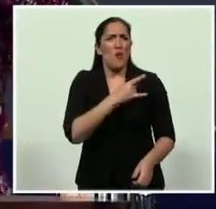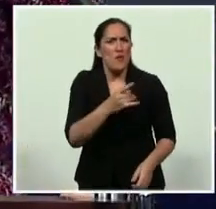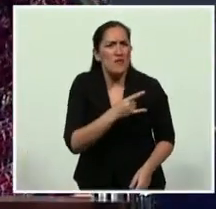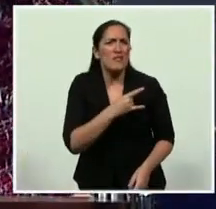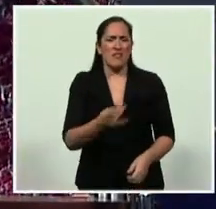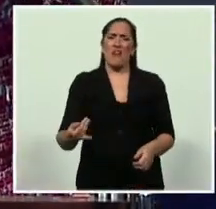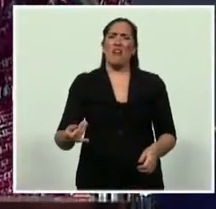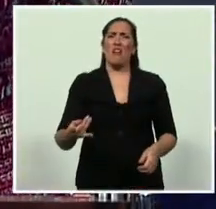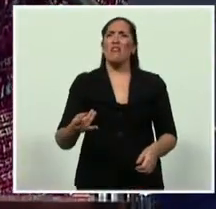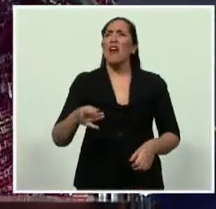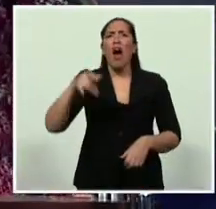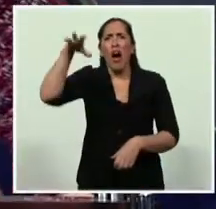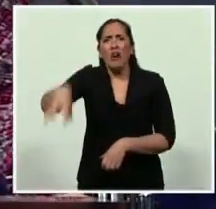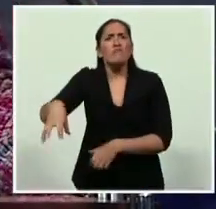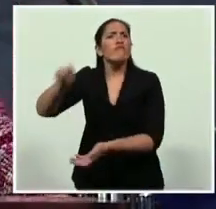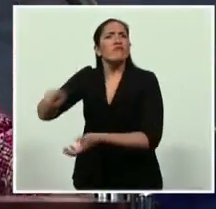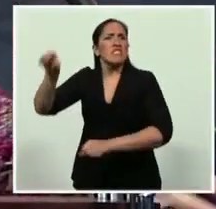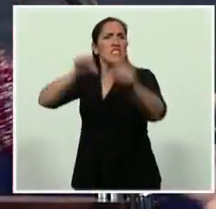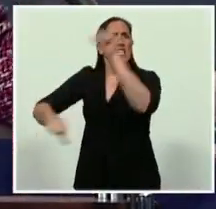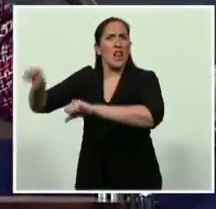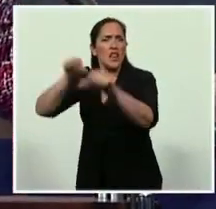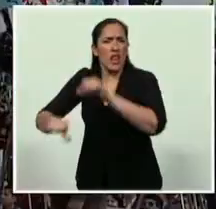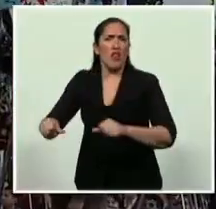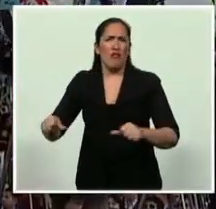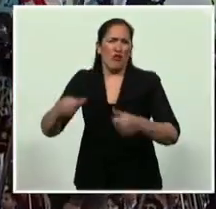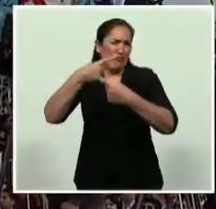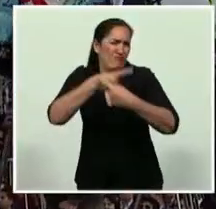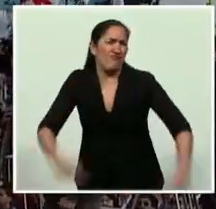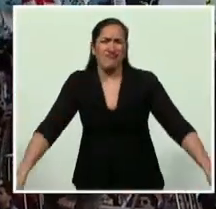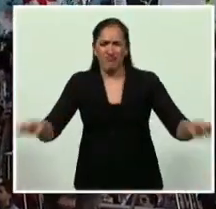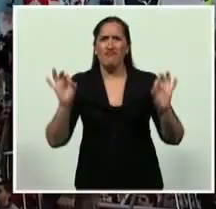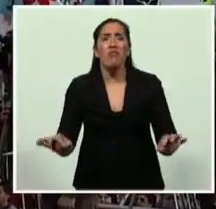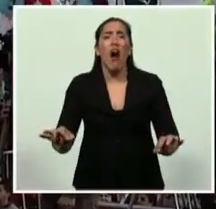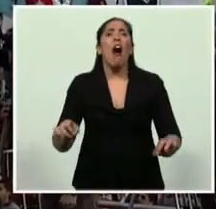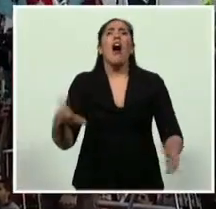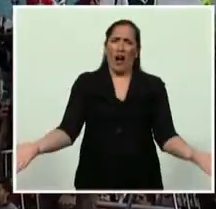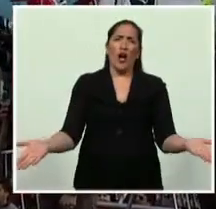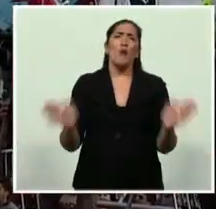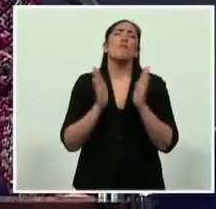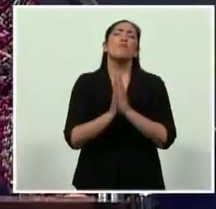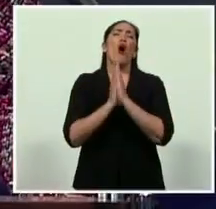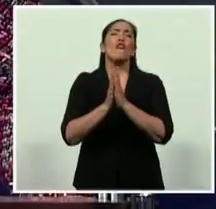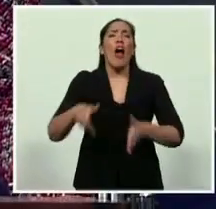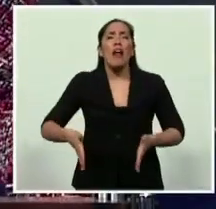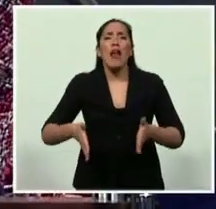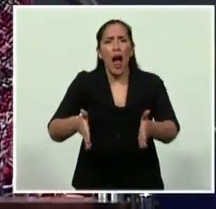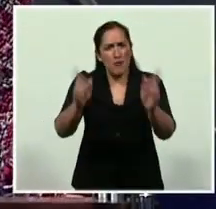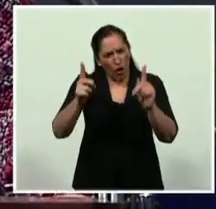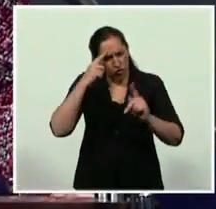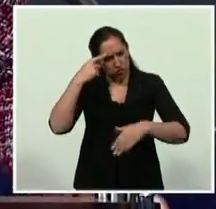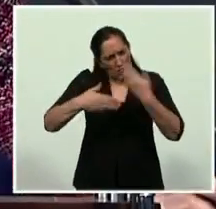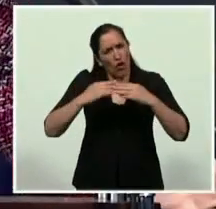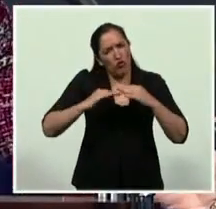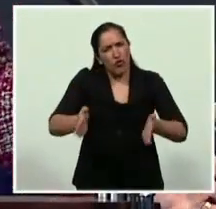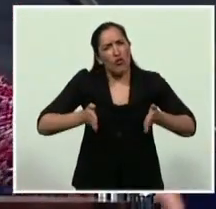universidades, con centros de científicos, por favor, no desviemos el camino y volvamos para atrás